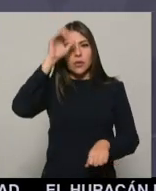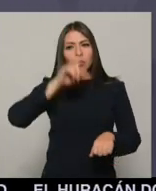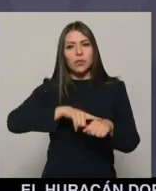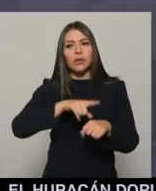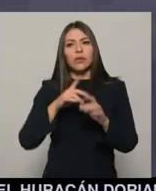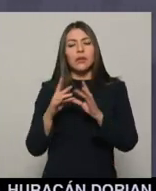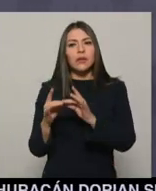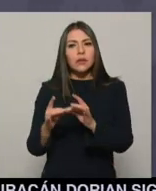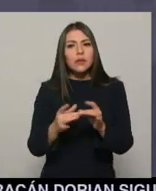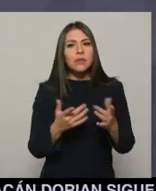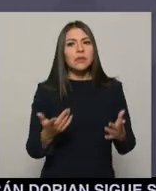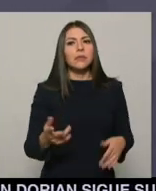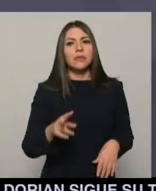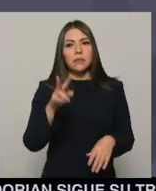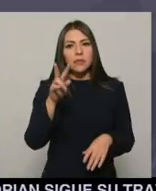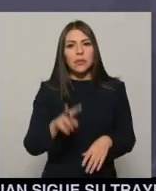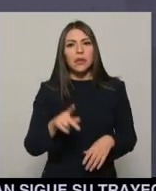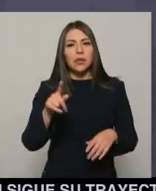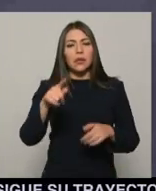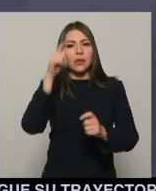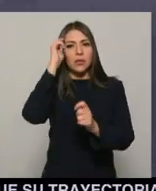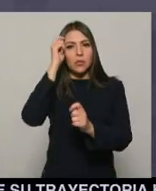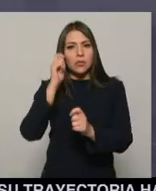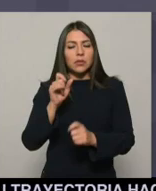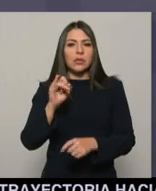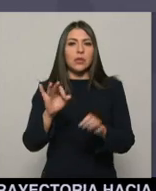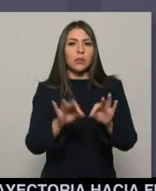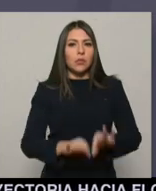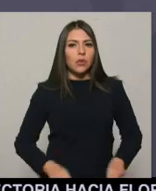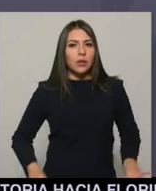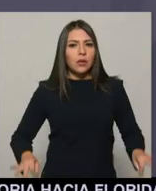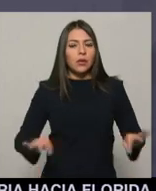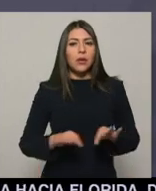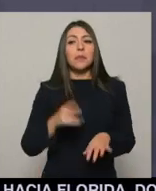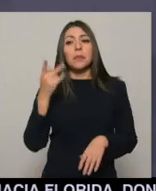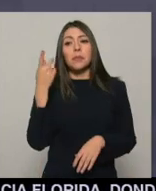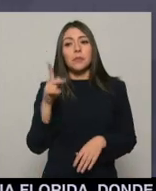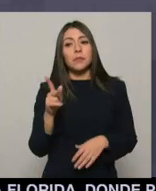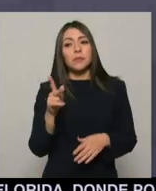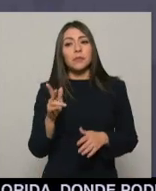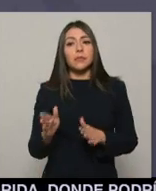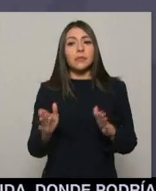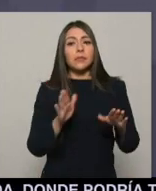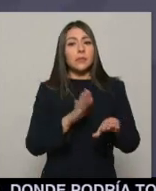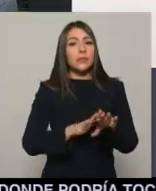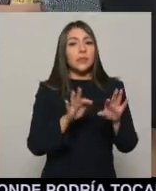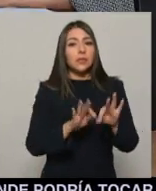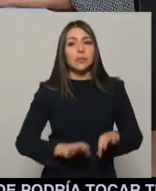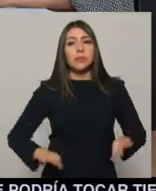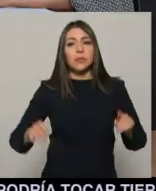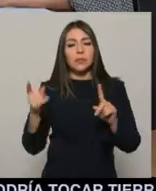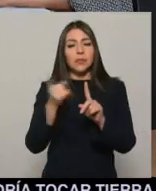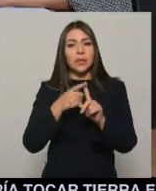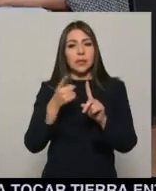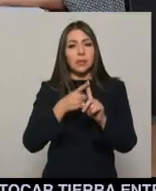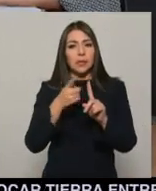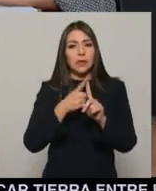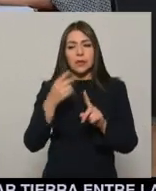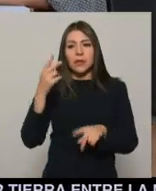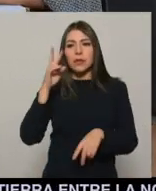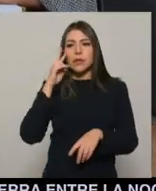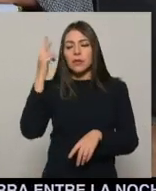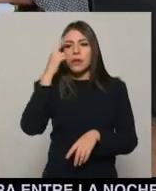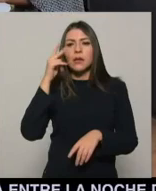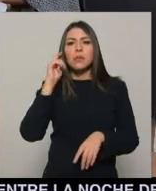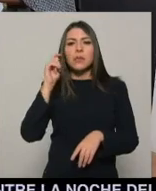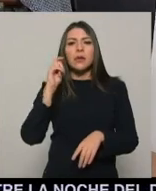sí es importante el monumento al Ángel de la Independencia, pero es más importante primero resolver los casos de los crímenes de